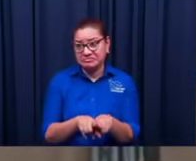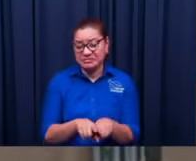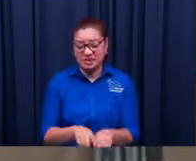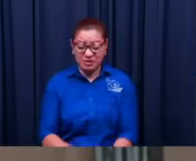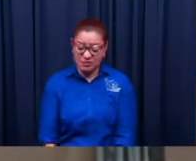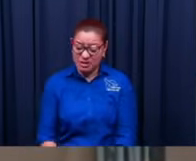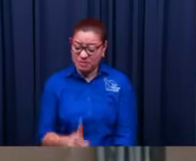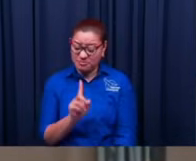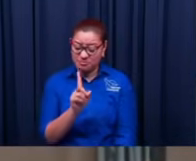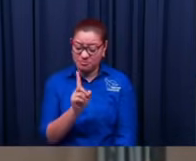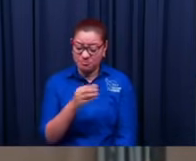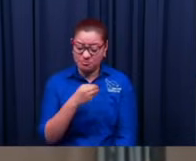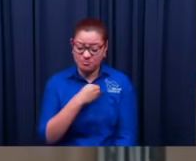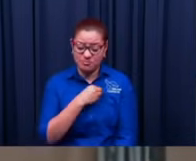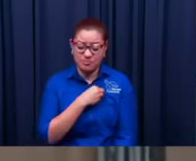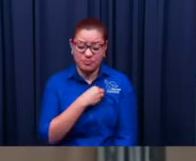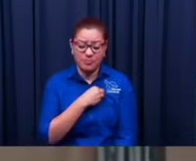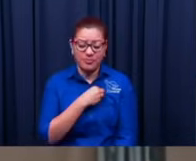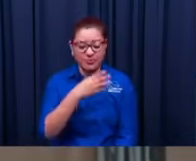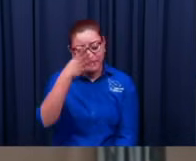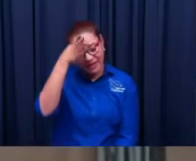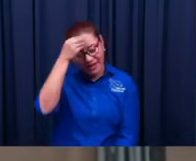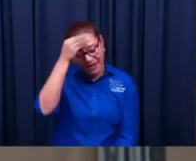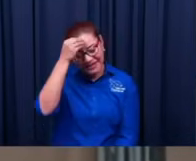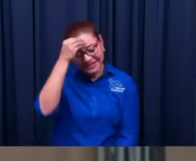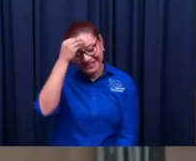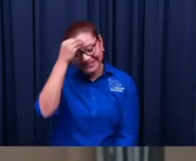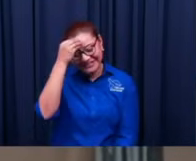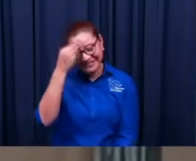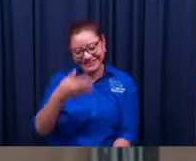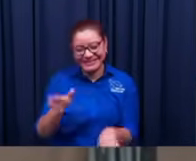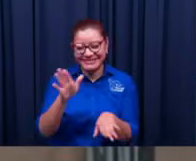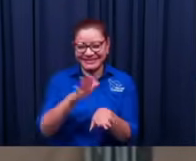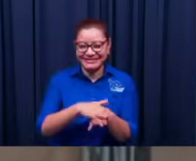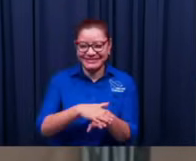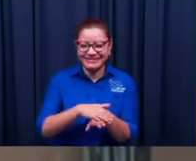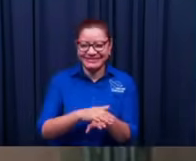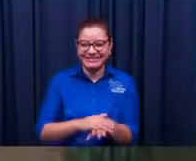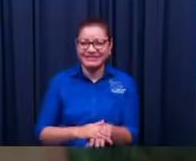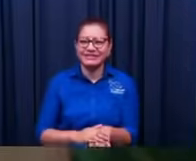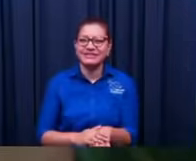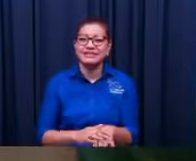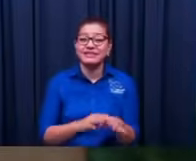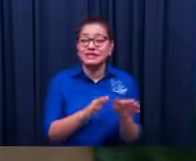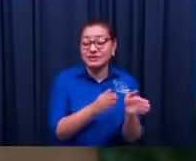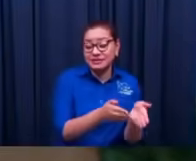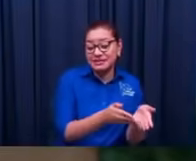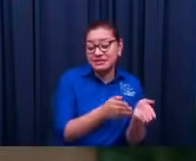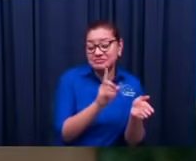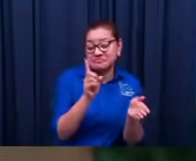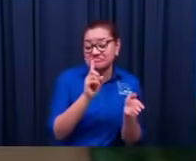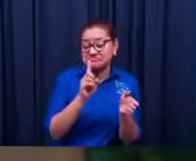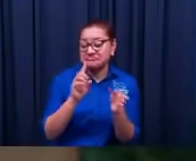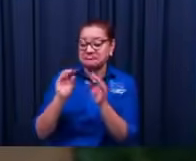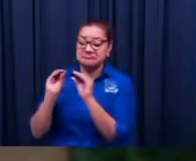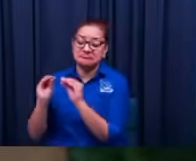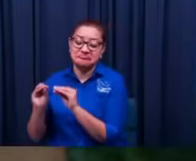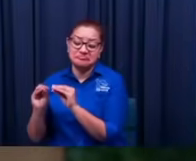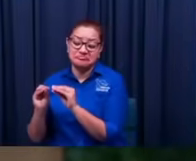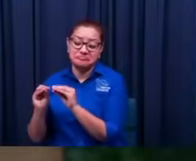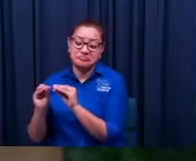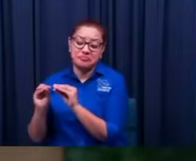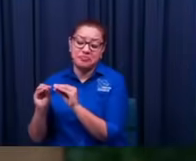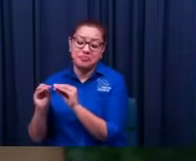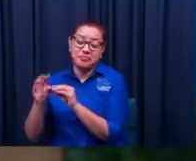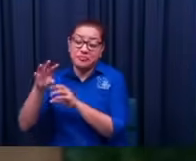chirices, huiros, istos, espirituales, ¿verdad? Entonces guardó la vianda y tuvo que sacar la